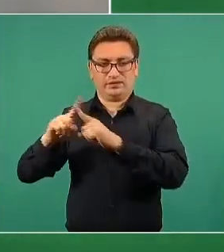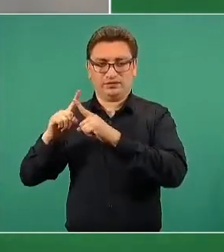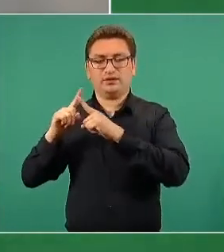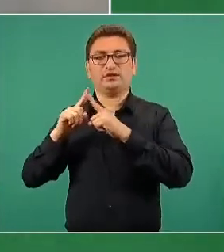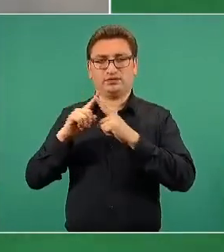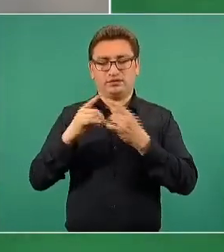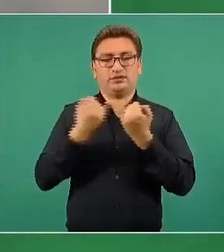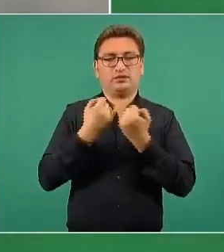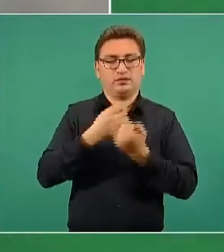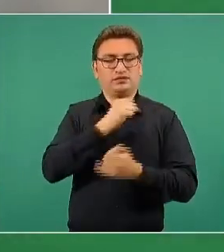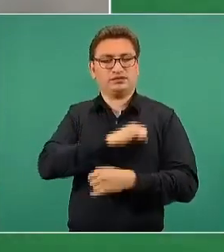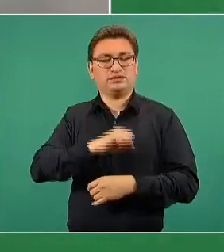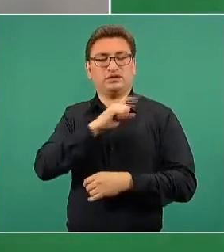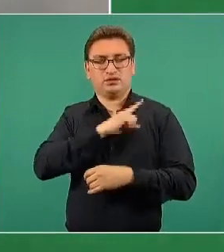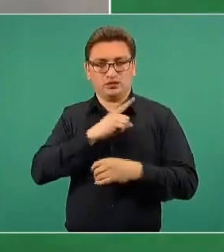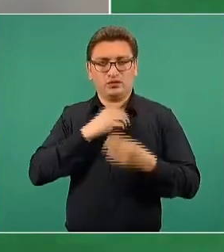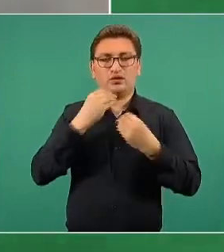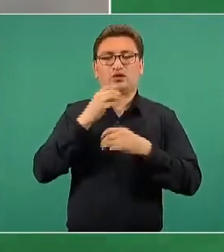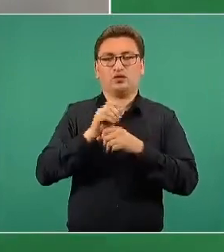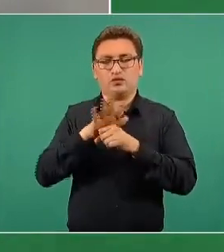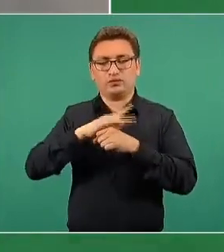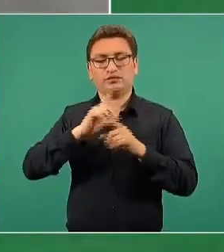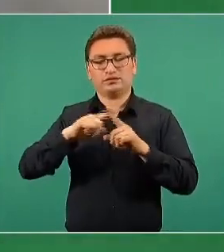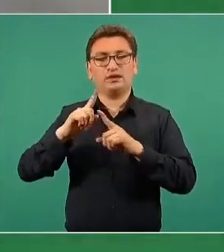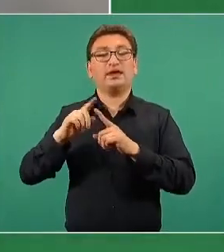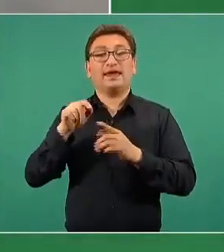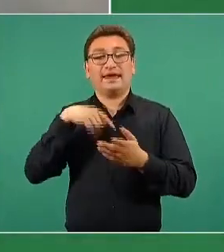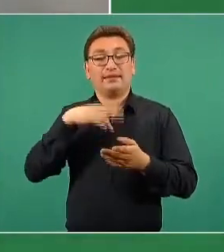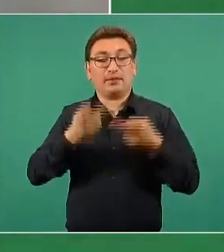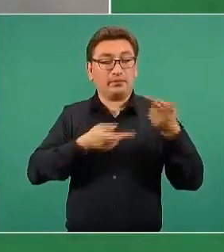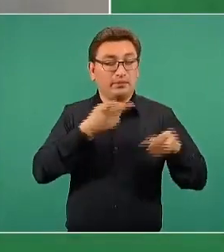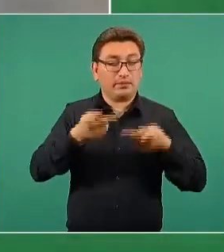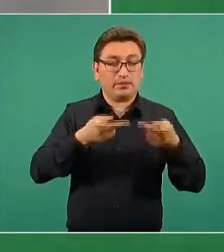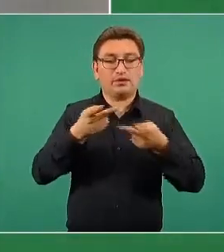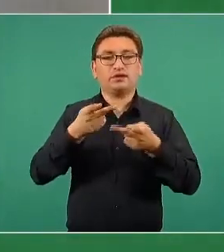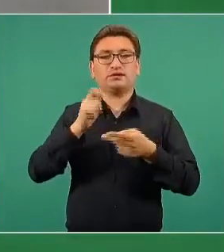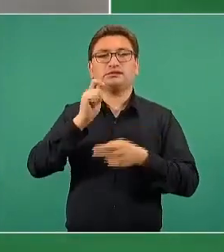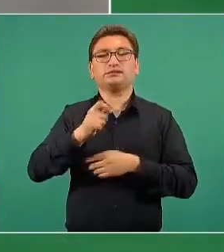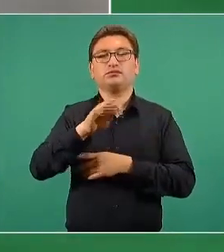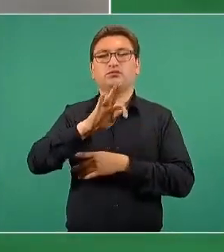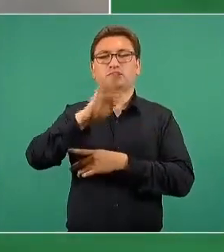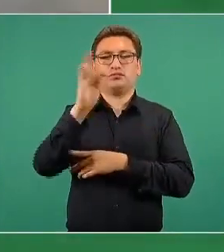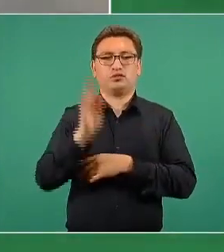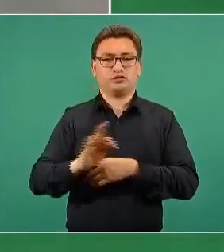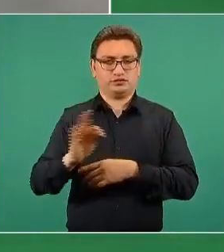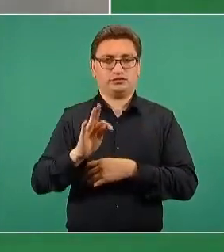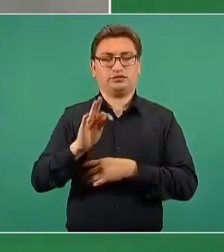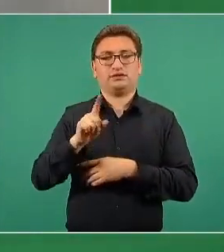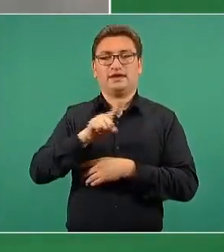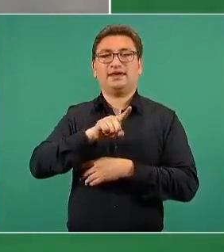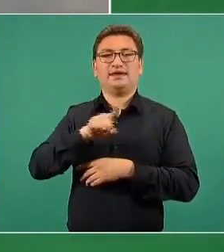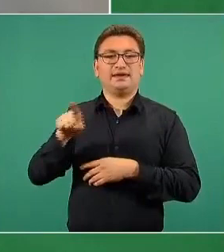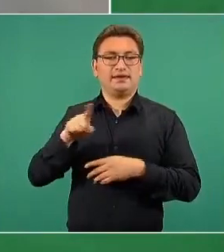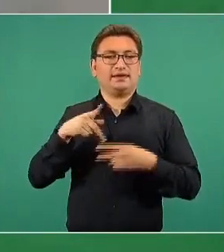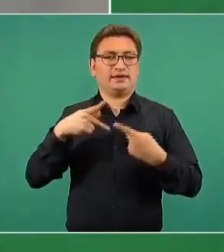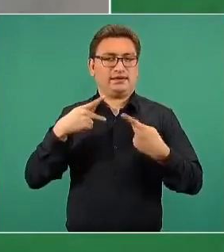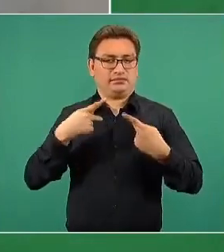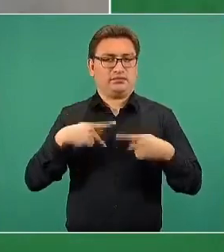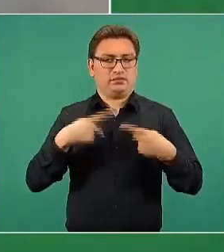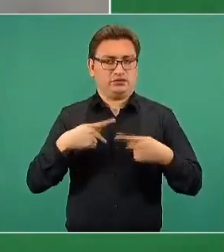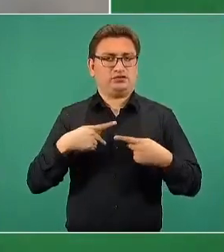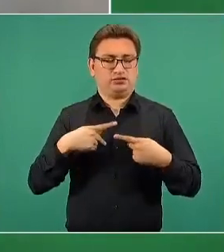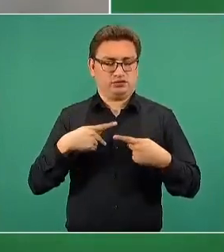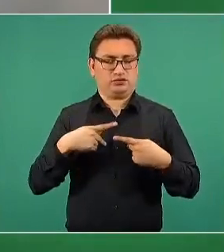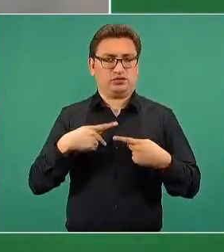nacional de salud y nutrición COVID-19, nos dice que es el porcentaje de personas que están